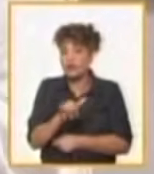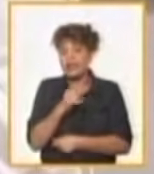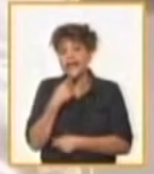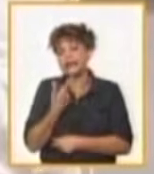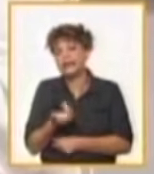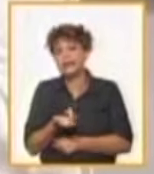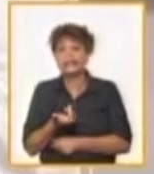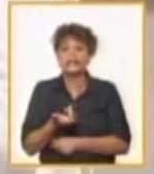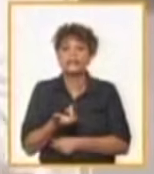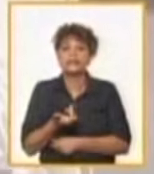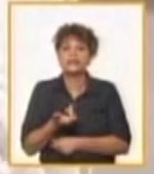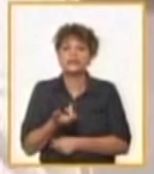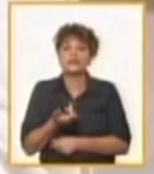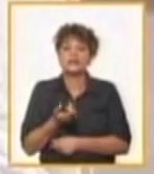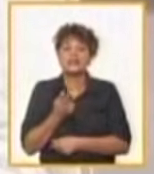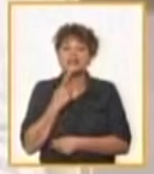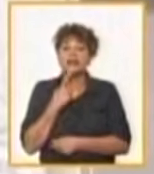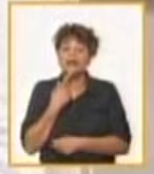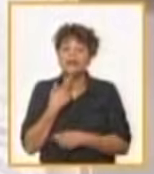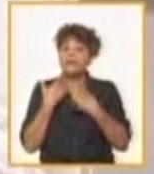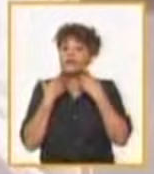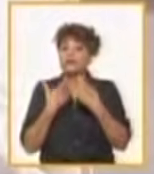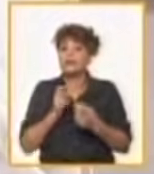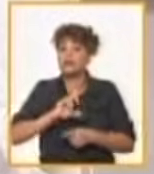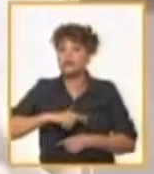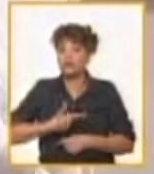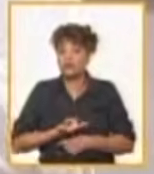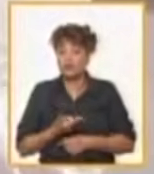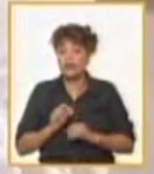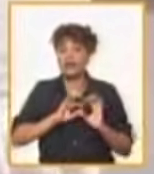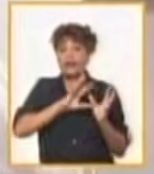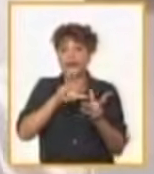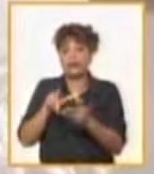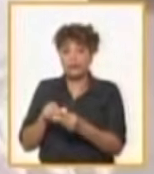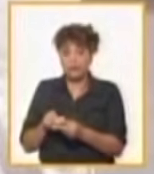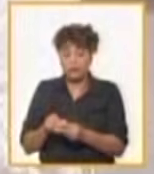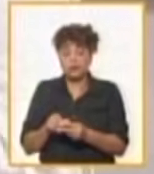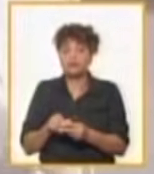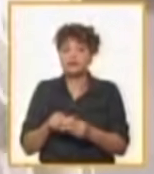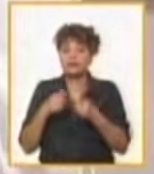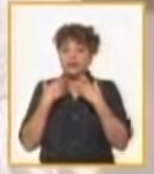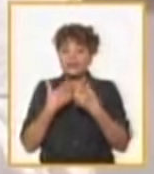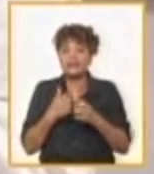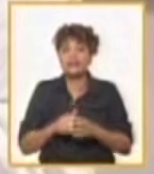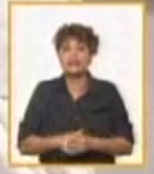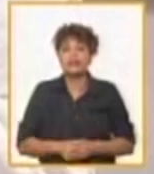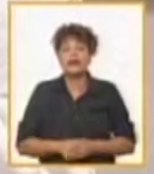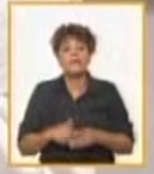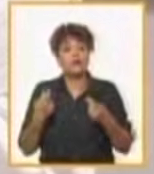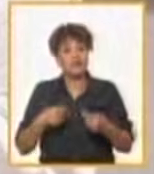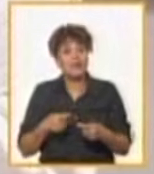no solo cada vez más necesitado de cultura, sino donde la verdadera cultura es combatida.